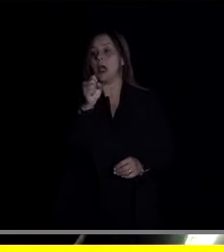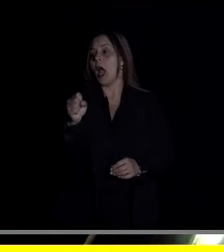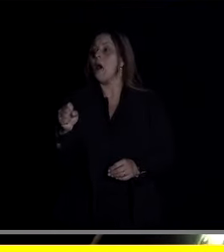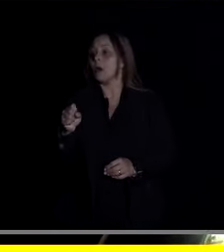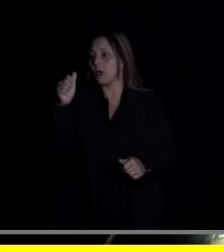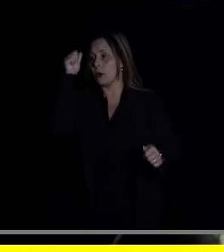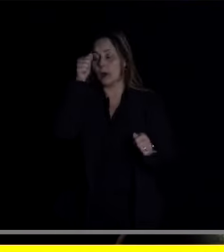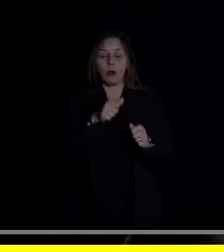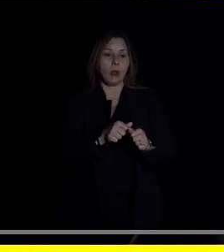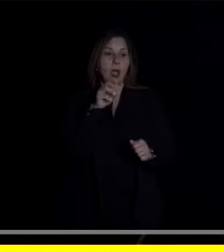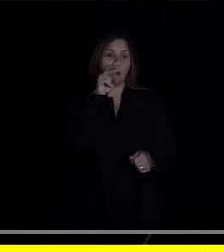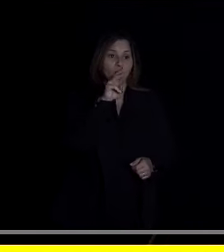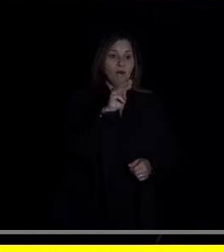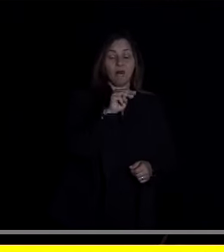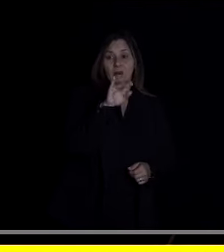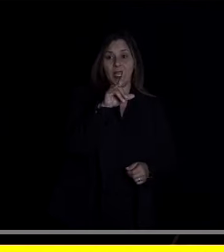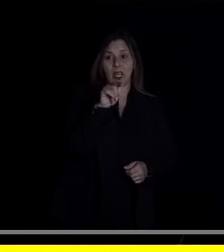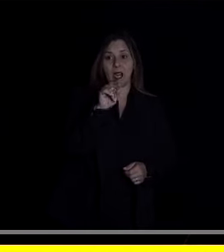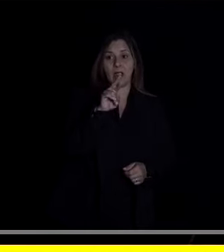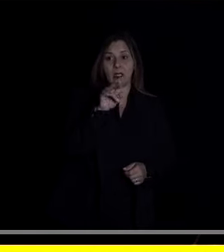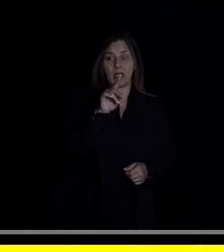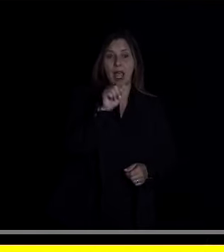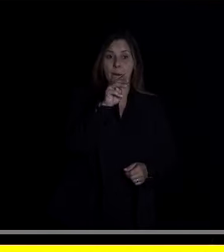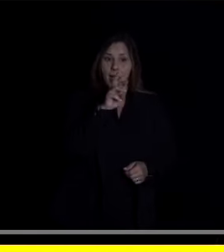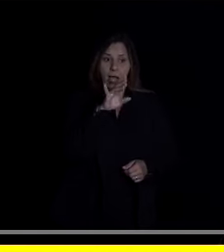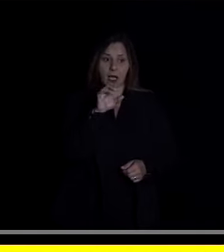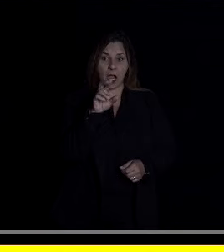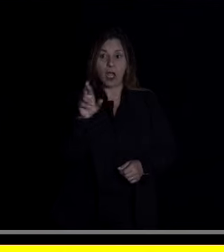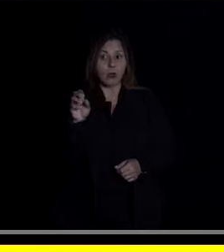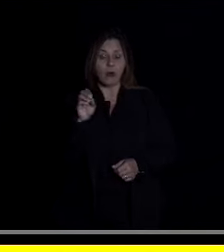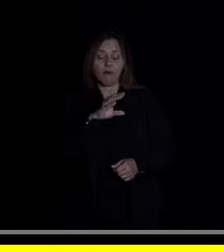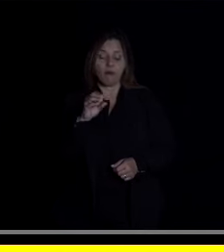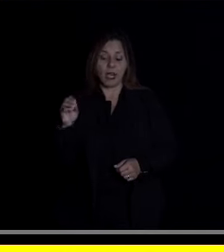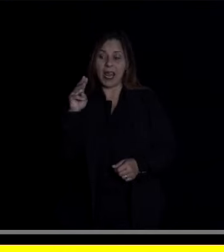a mi amigo Luis Miranda Marrero y a Caldero. ¿Dónde están los amigos?